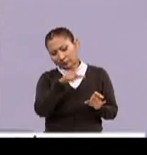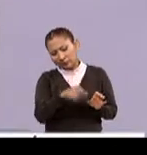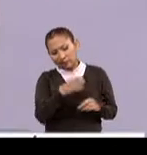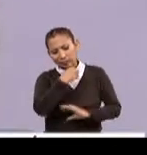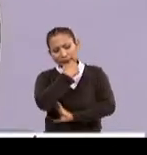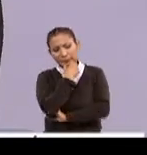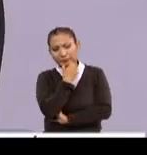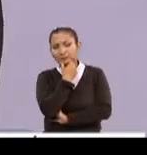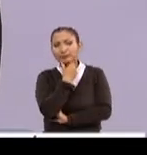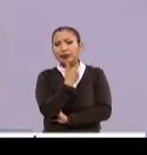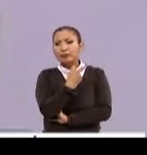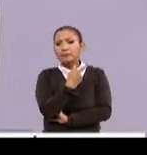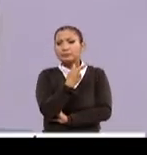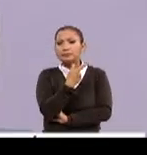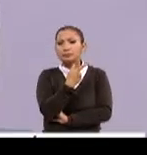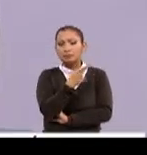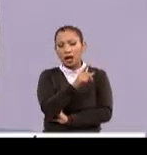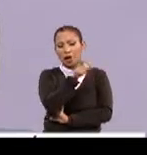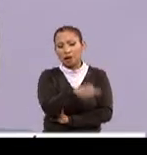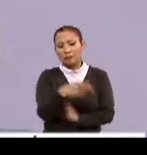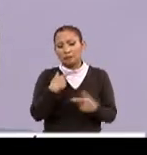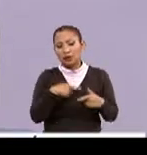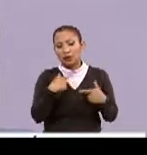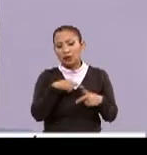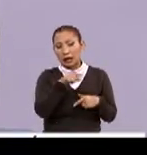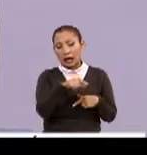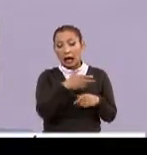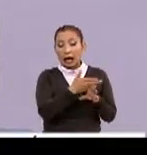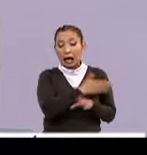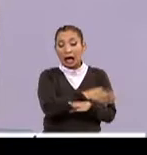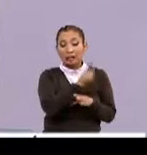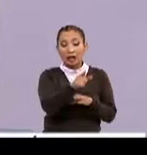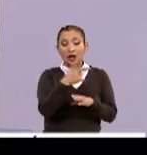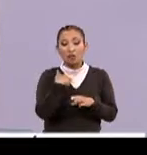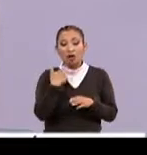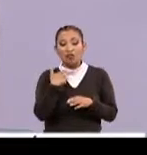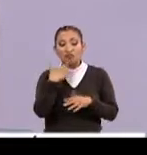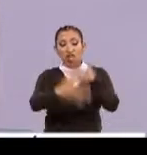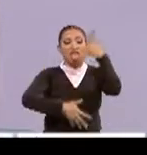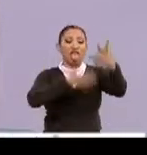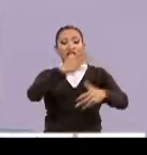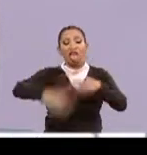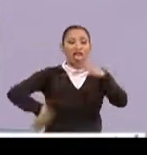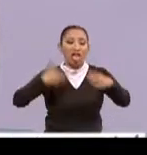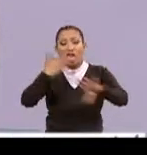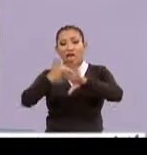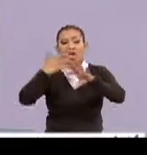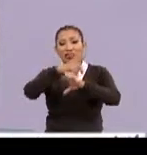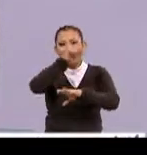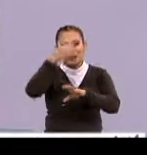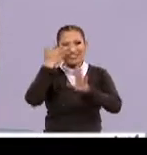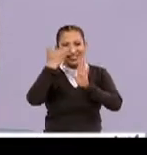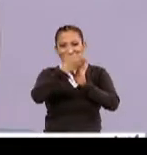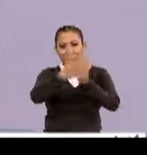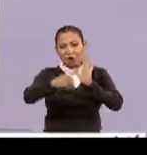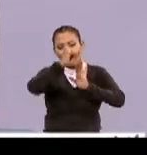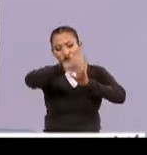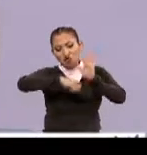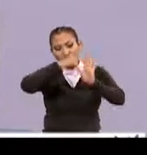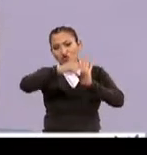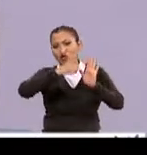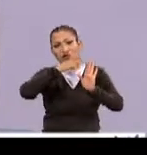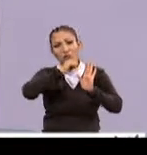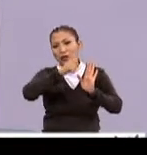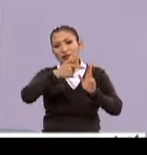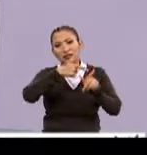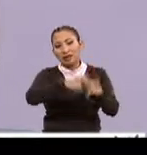pero este personaje se vio involucrado en un motín y al poco tiempo de que empezamos a grabar ya no